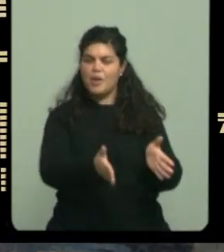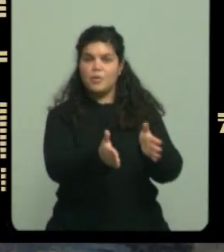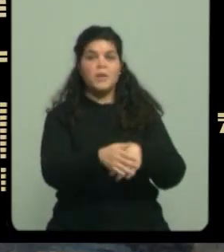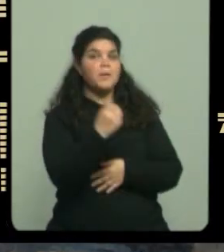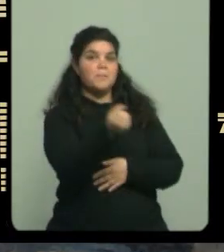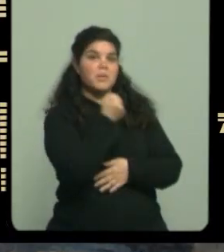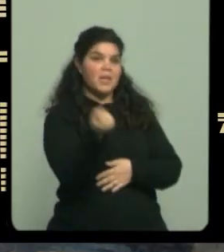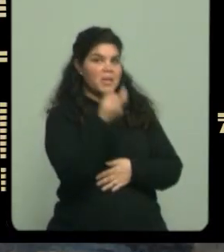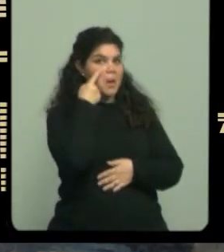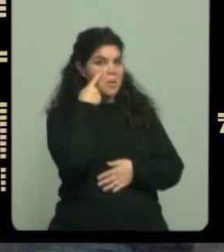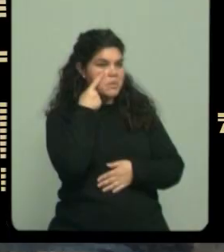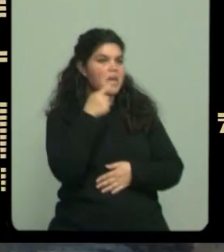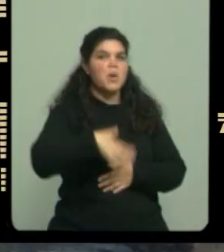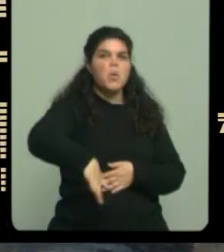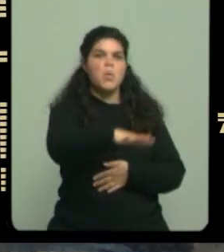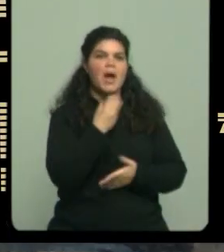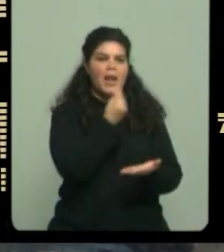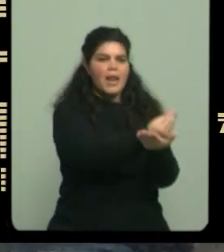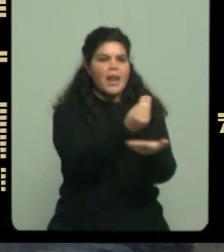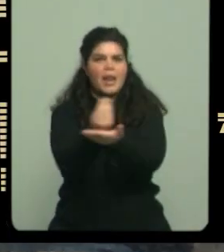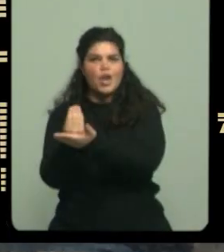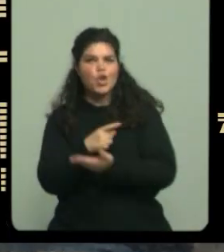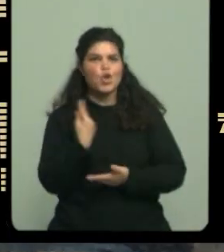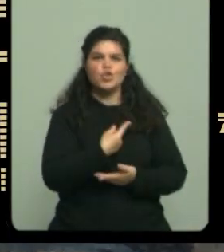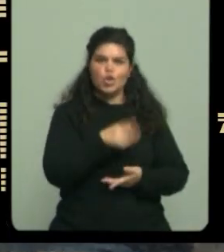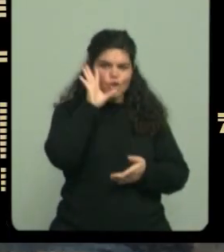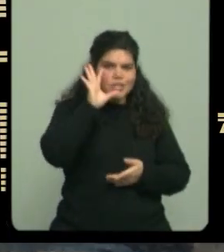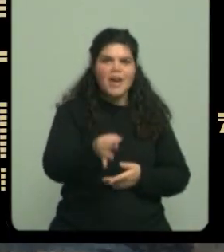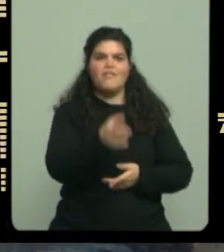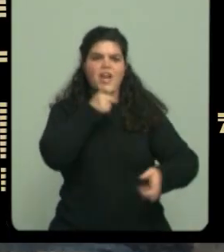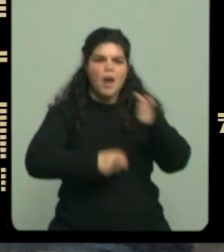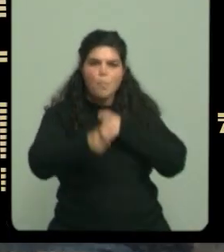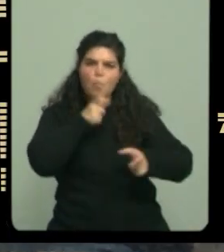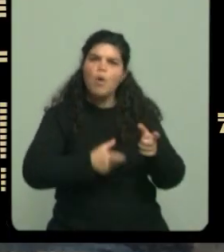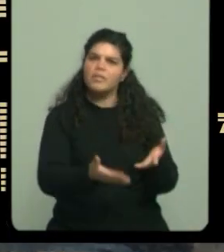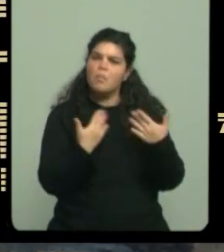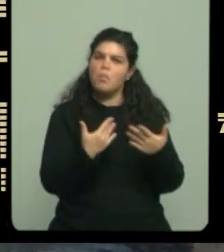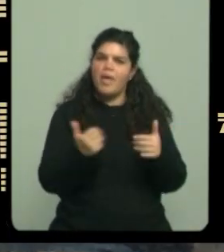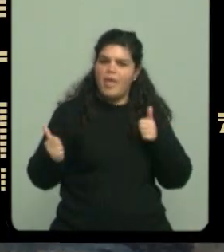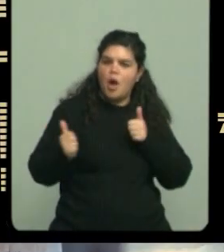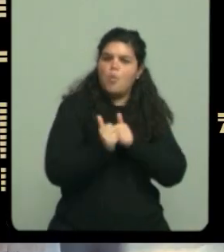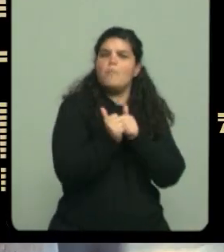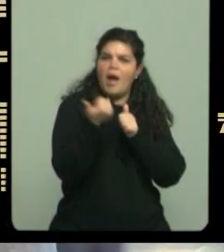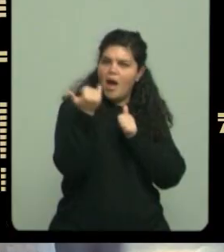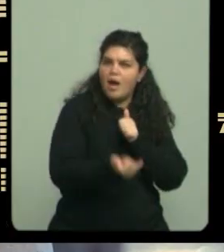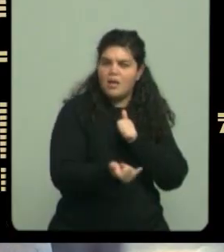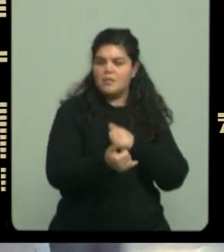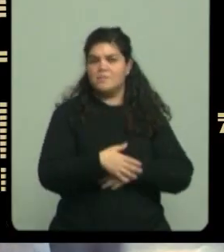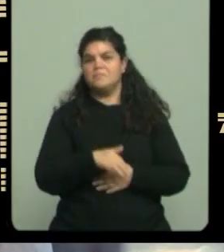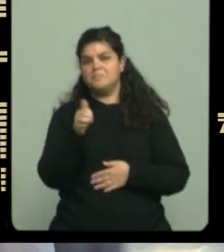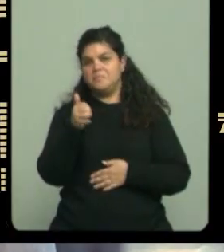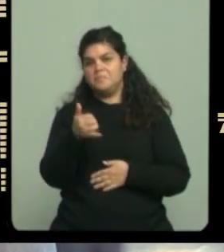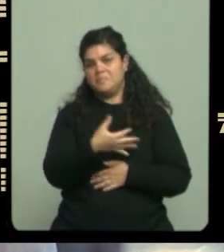nos desarrollamos, siempre hay una respuesta y podemos encontrar esa contención y el asesoramiento que se necesita en un caso como este, ¿no? Sí,